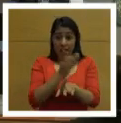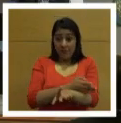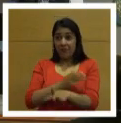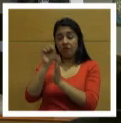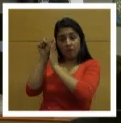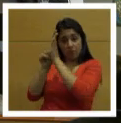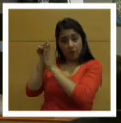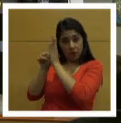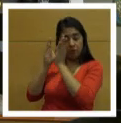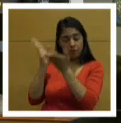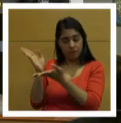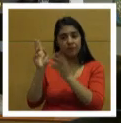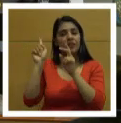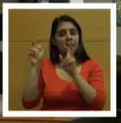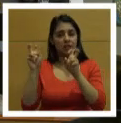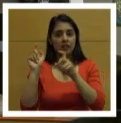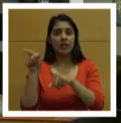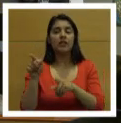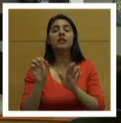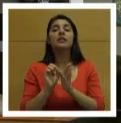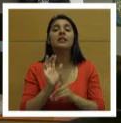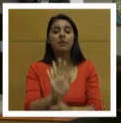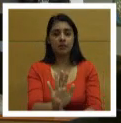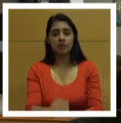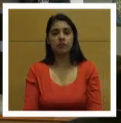materia a que refiere tal ponencia.